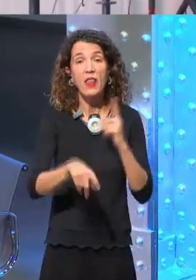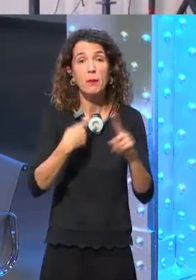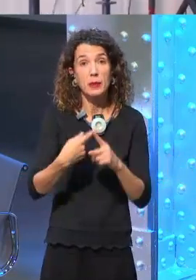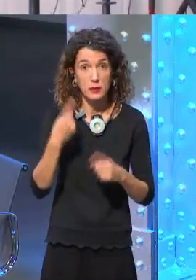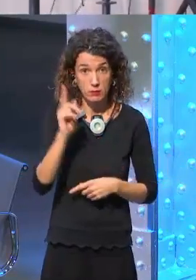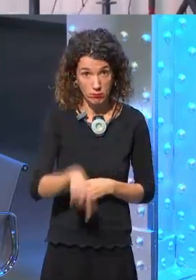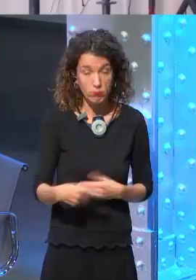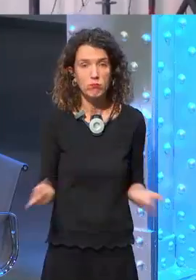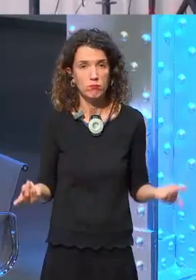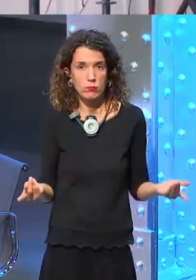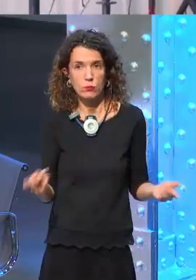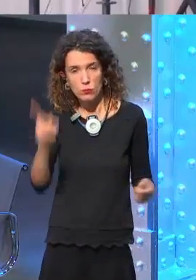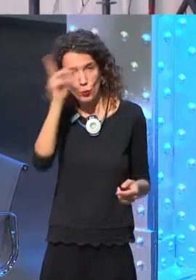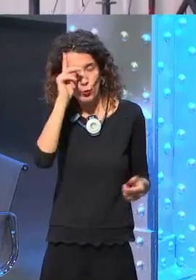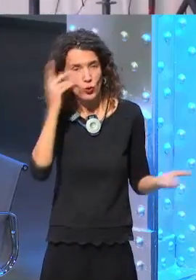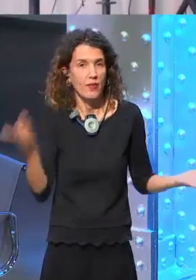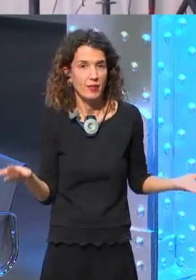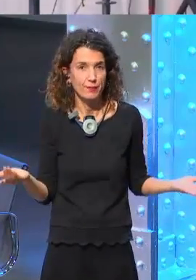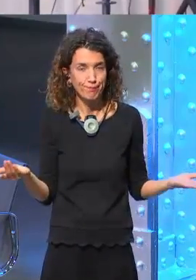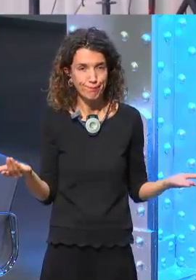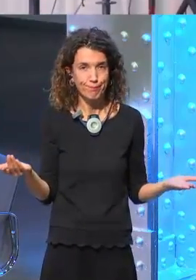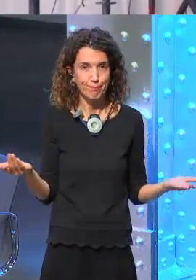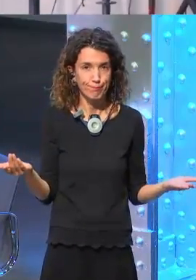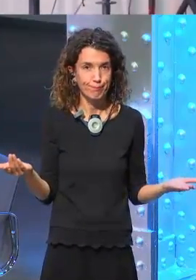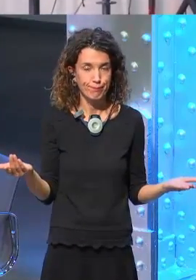no saben las distintas